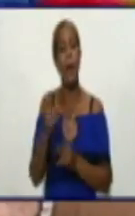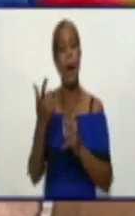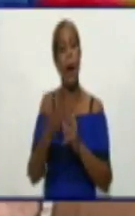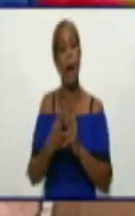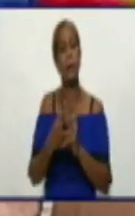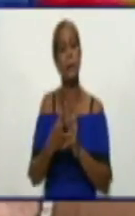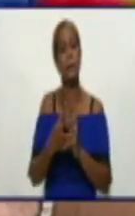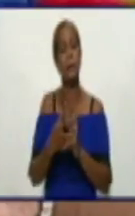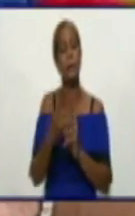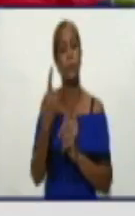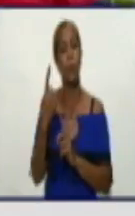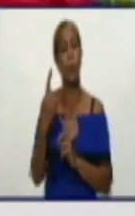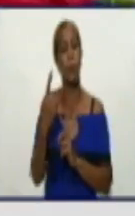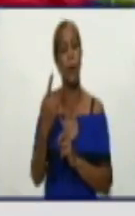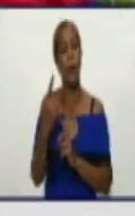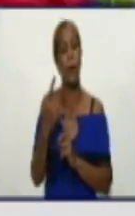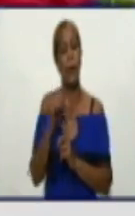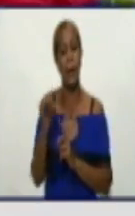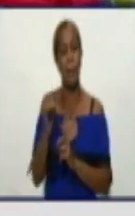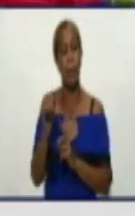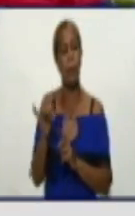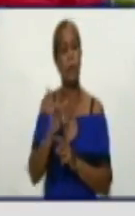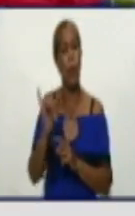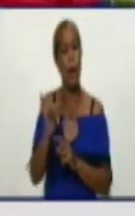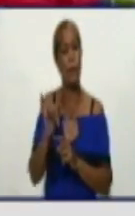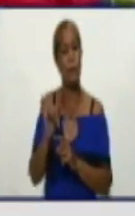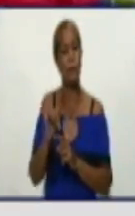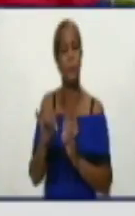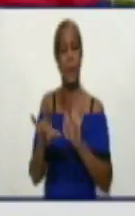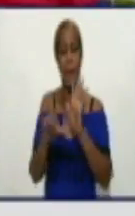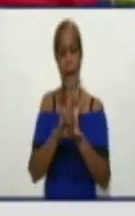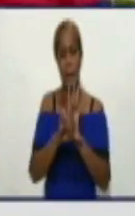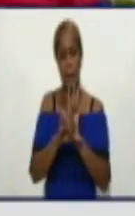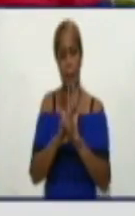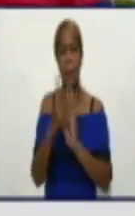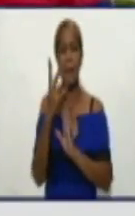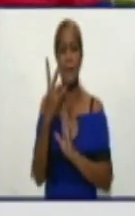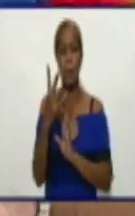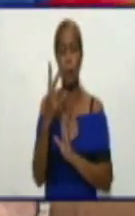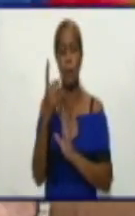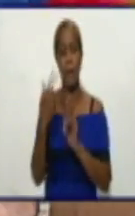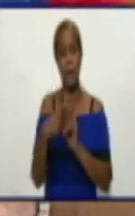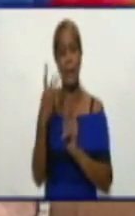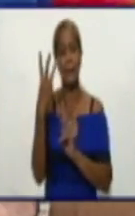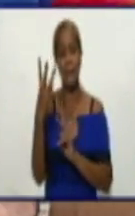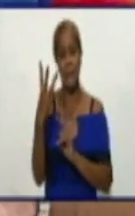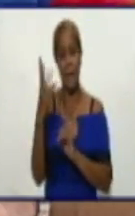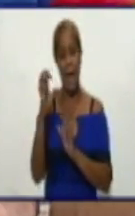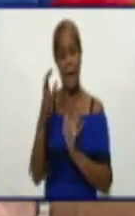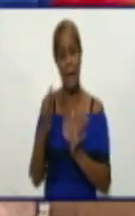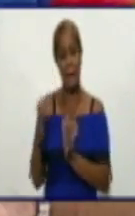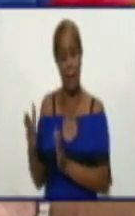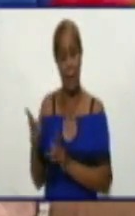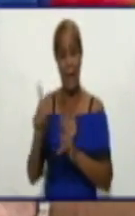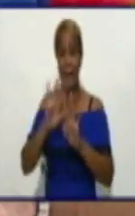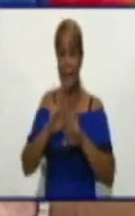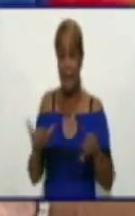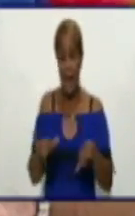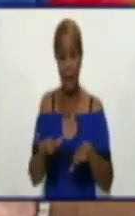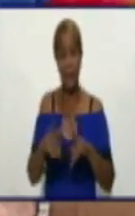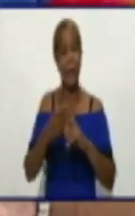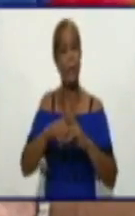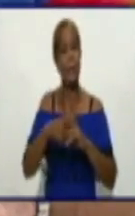una acotación que es común para la segunda y la tercera etapa, ¿ya? Es decir, como resultado de la revisión técnica automotor, la comisión declara